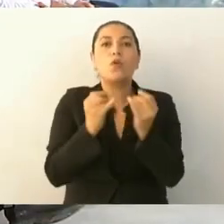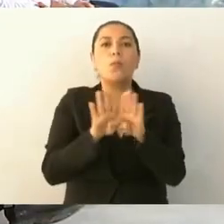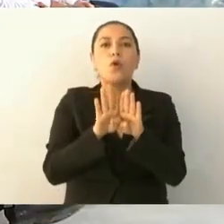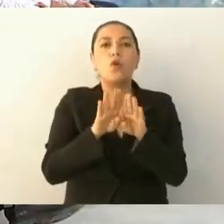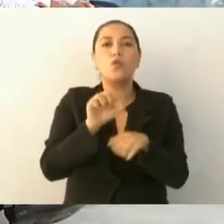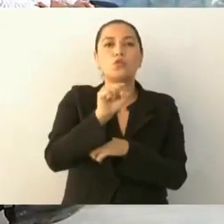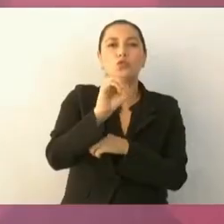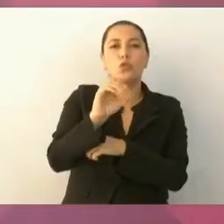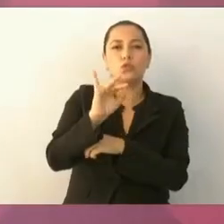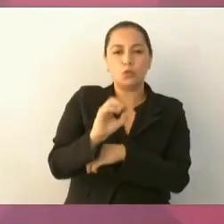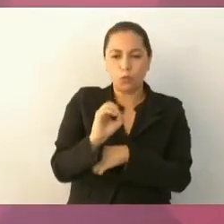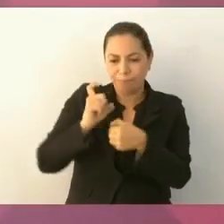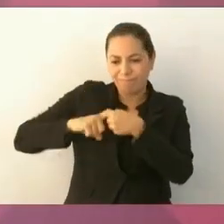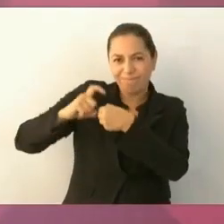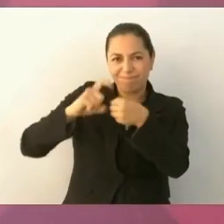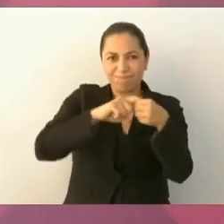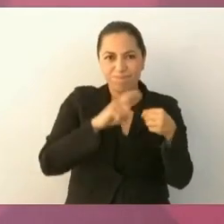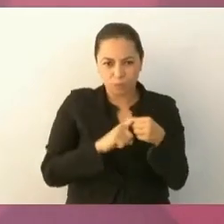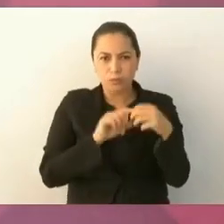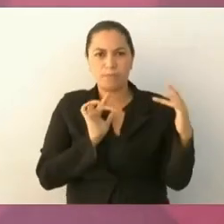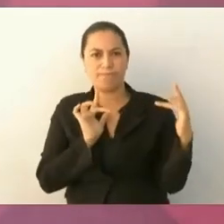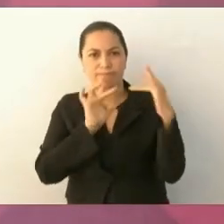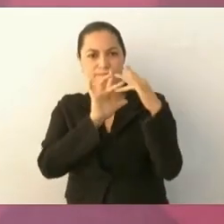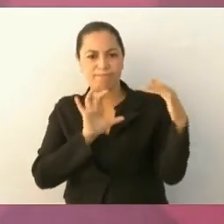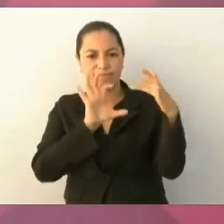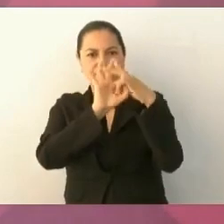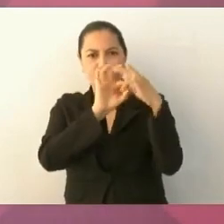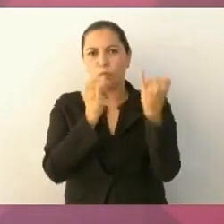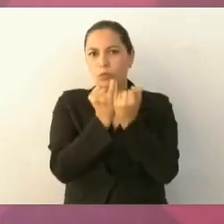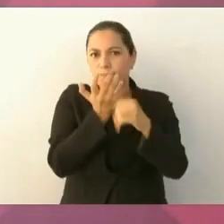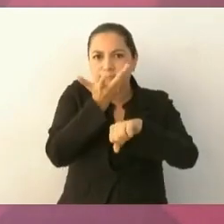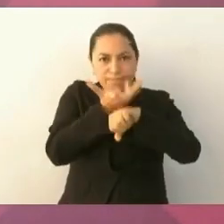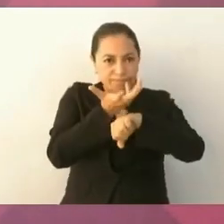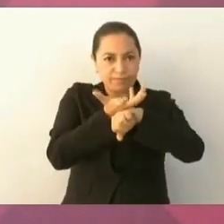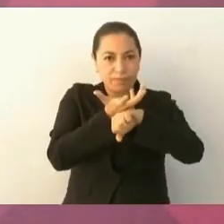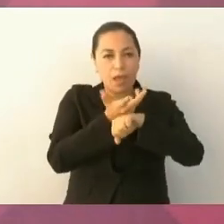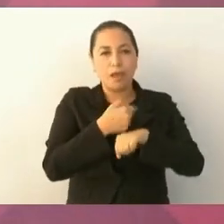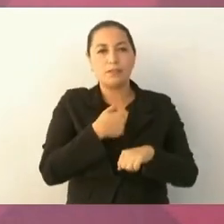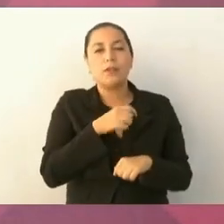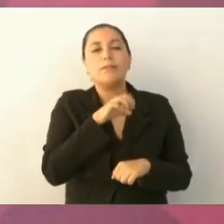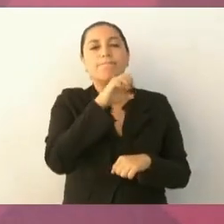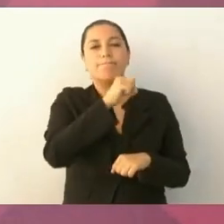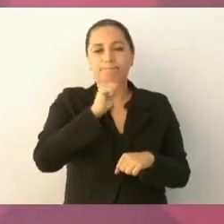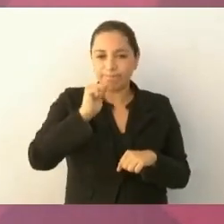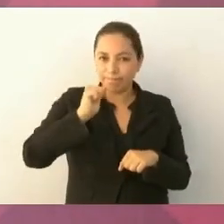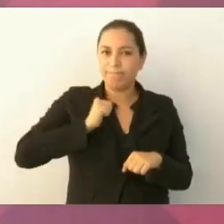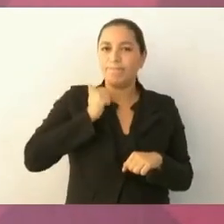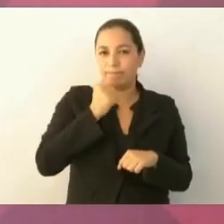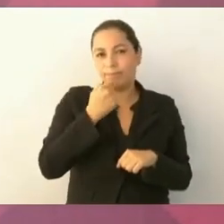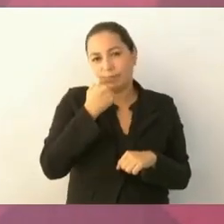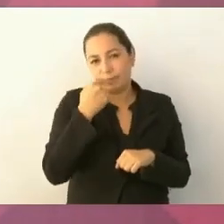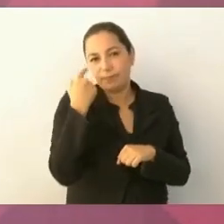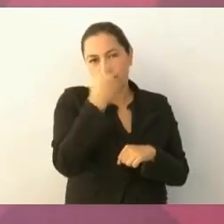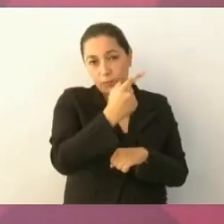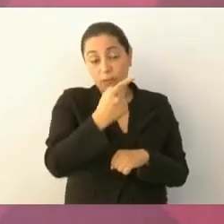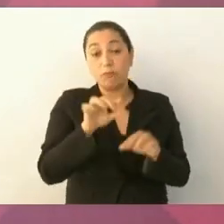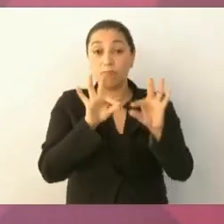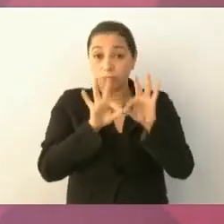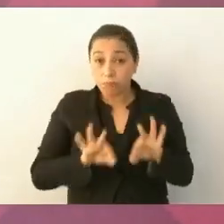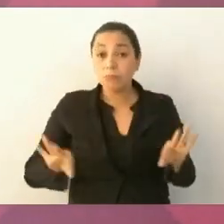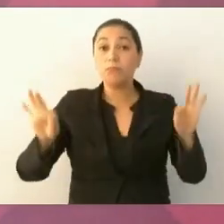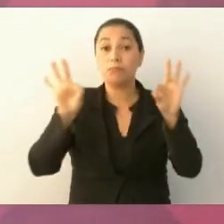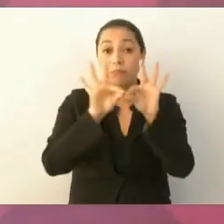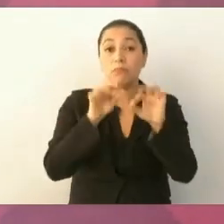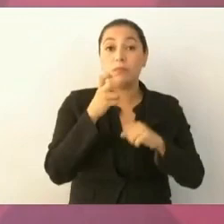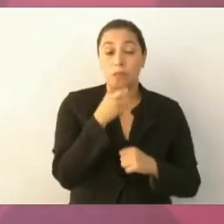Estados Unidos. También quiero aprovechar porque ha sido muy importante, sobre todo